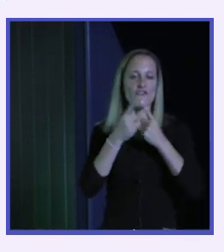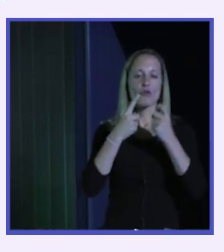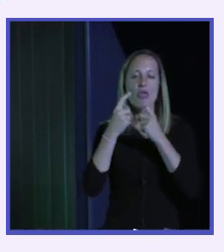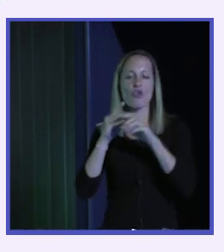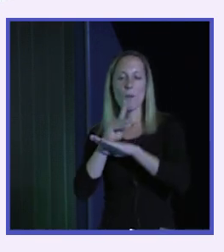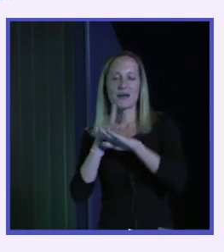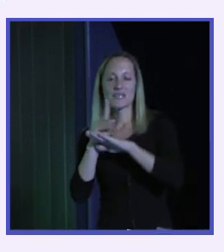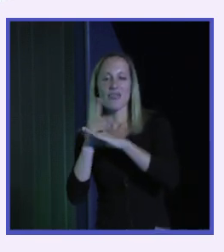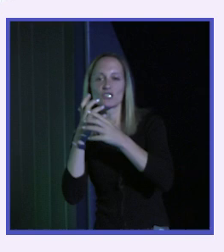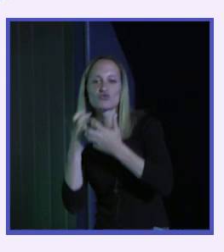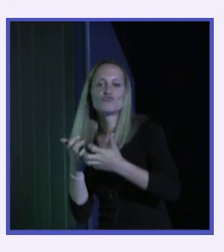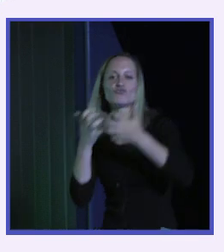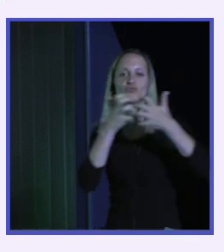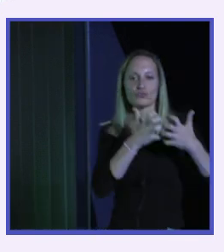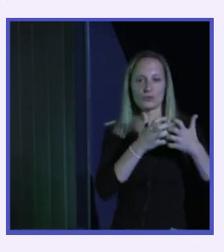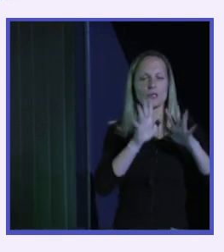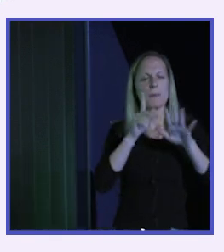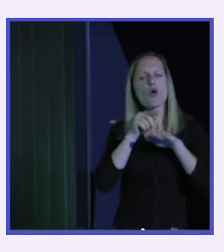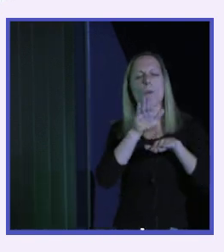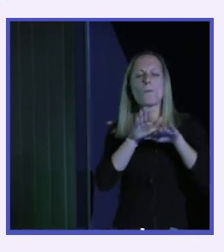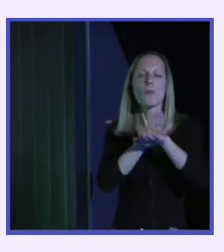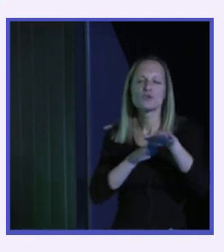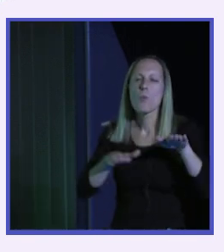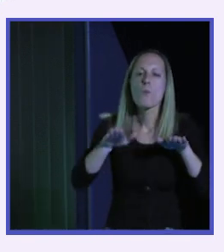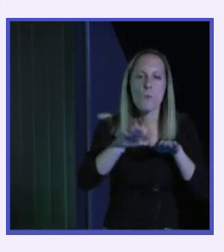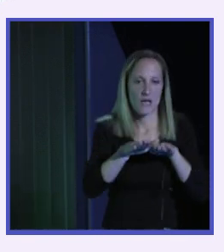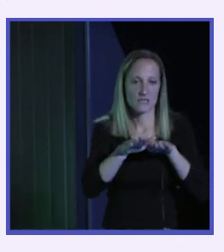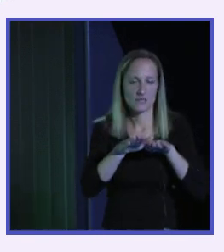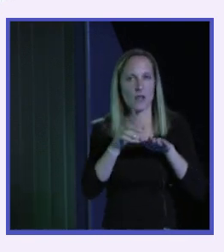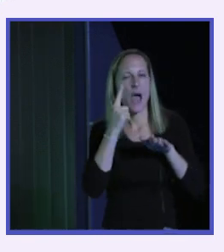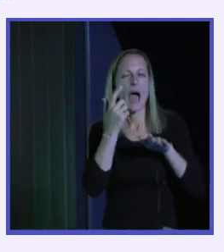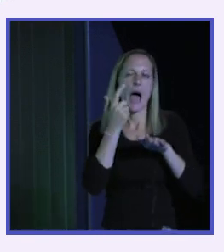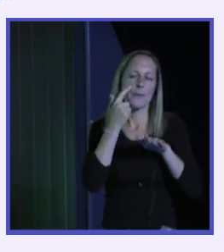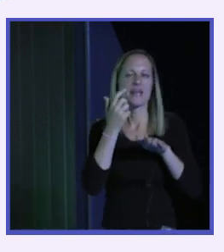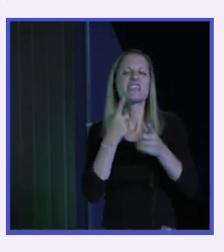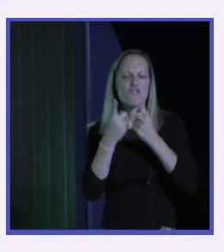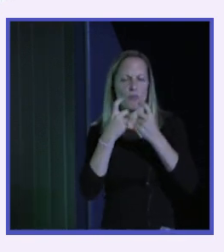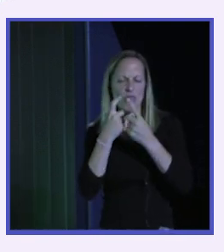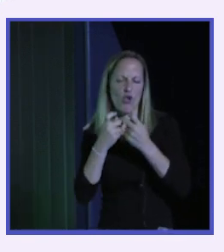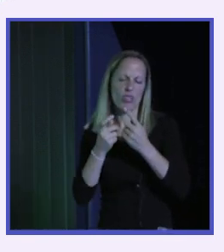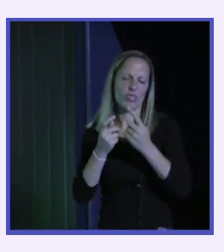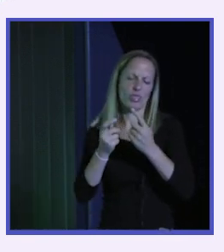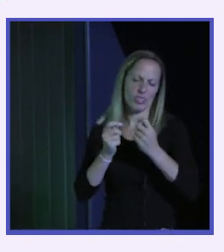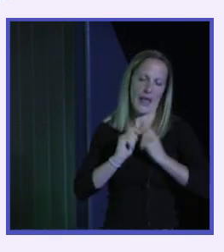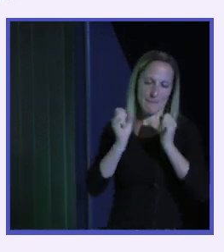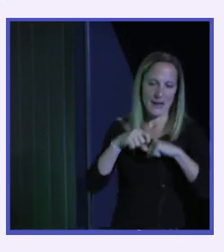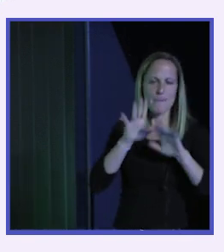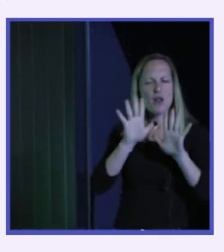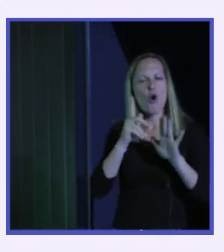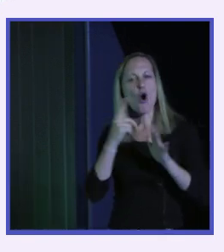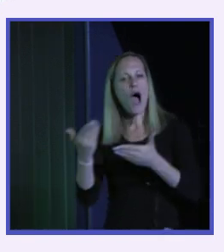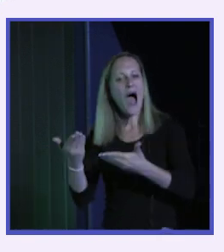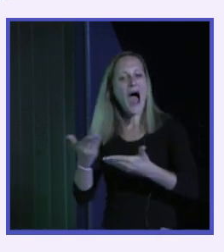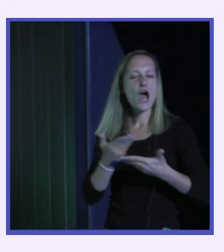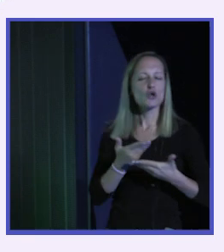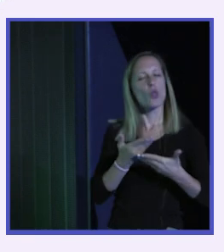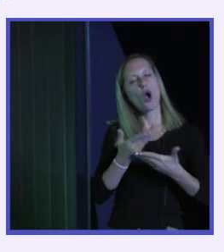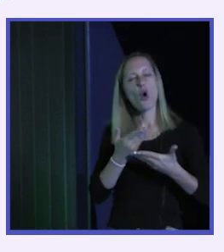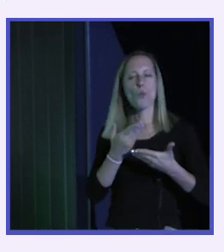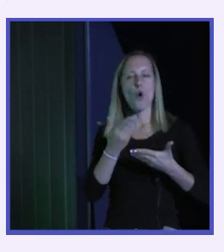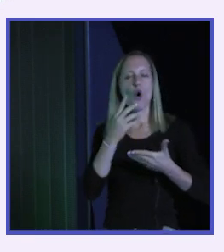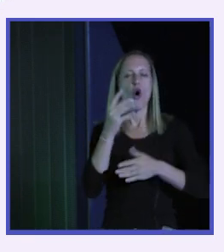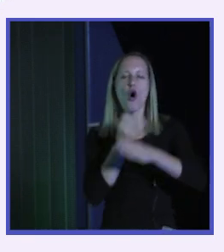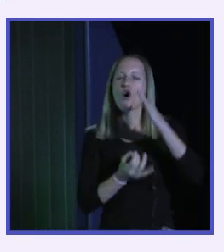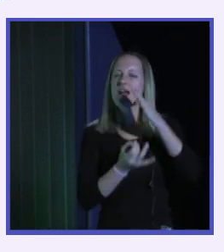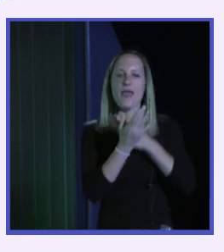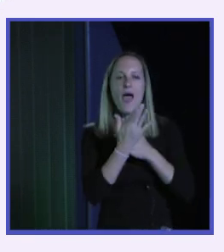de datos, pero queremos ir un paso más allá. Oye, no quiero solo que me traigas información, sino quiero que me ayudes a elaborar algo con esto. Y le digo